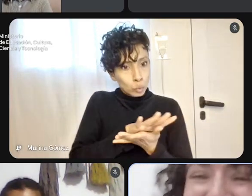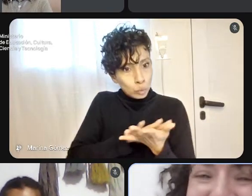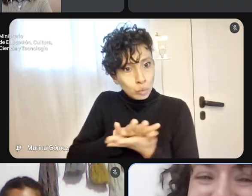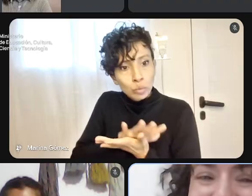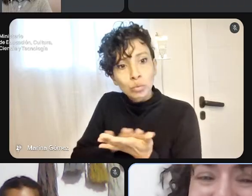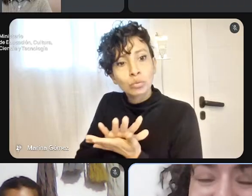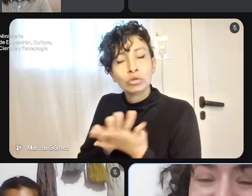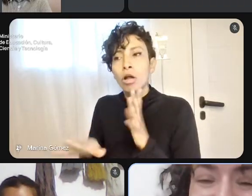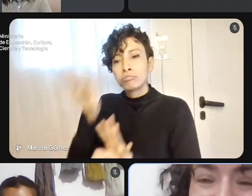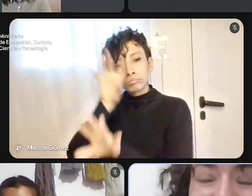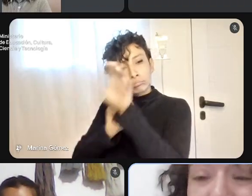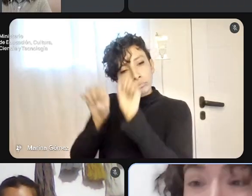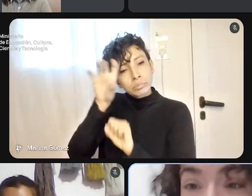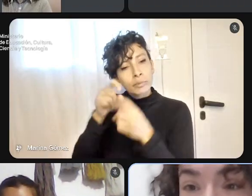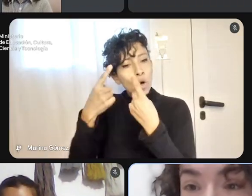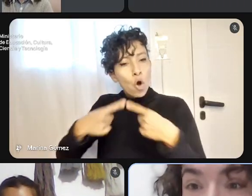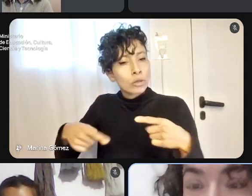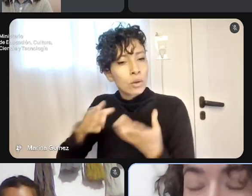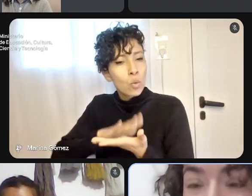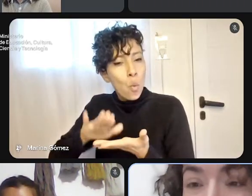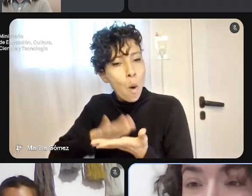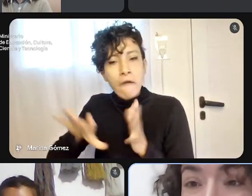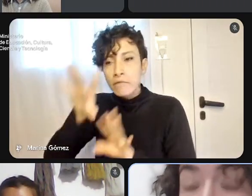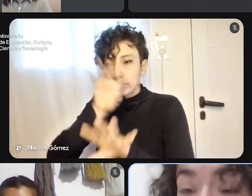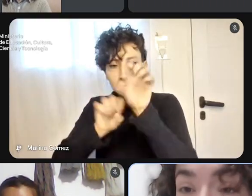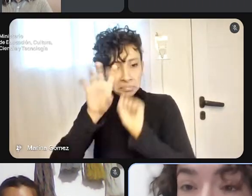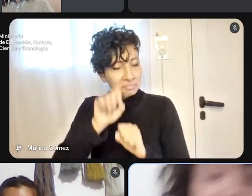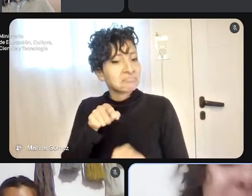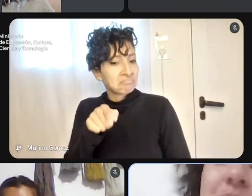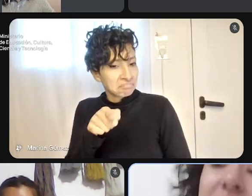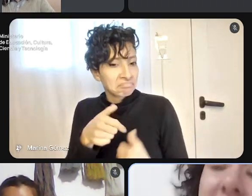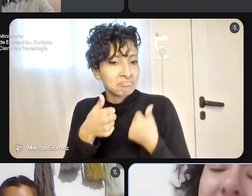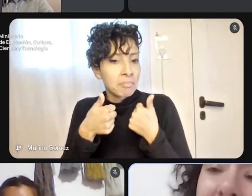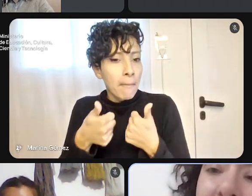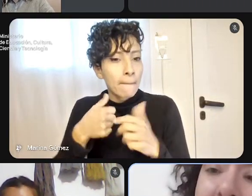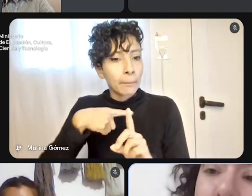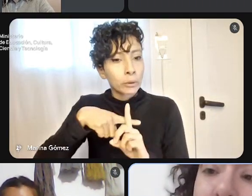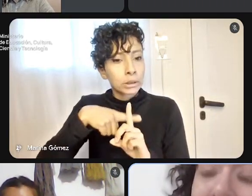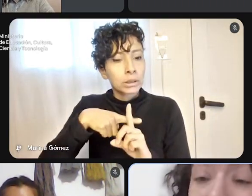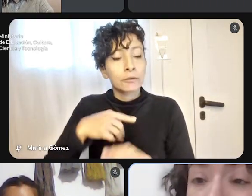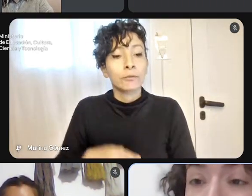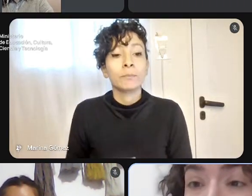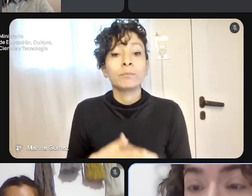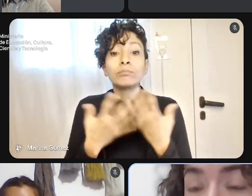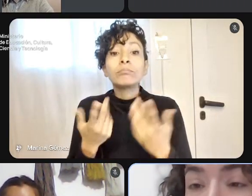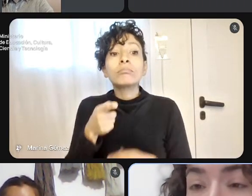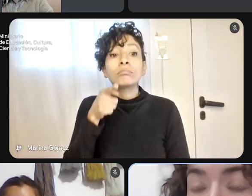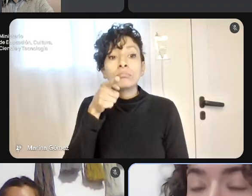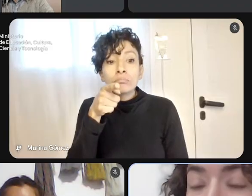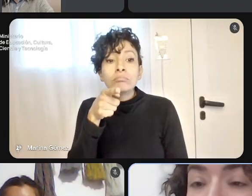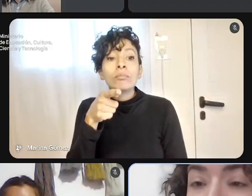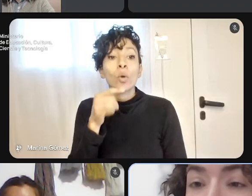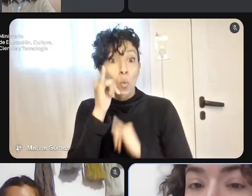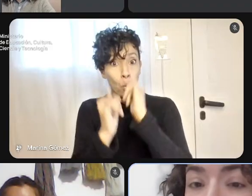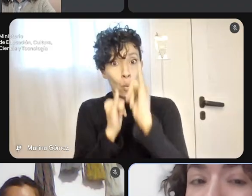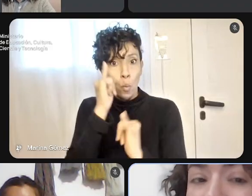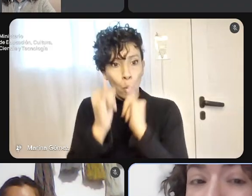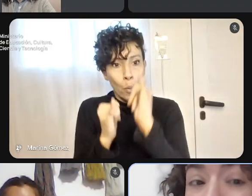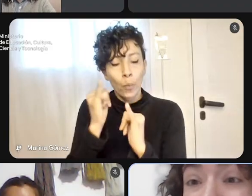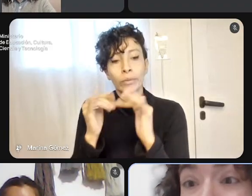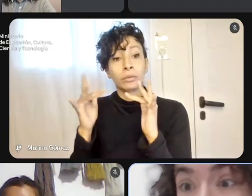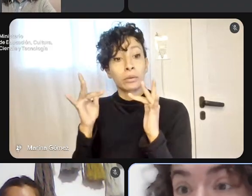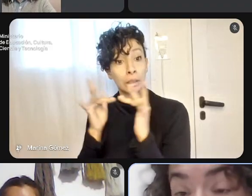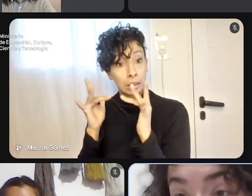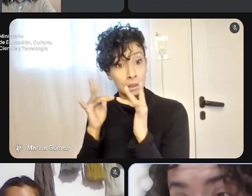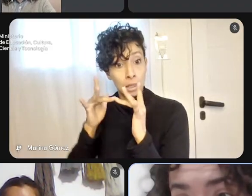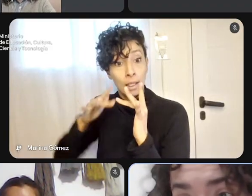trata. Les cuento, en el aula hay un verdadero falso que se va a habilitar